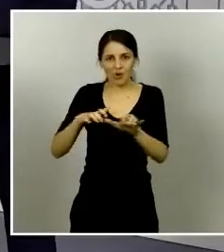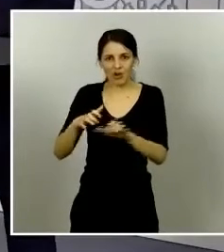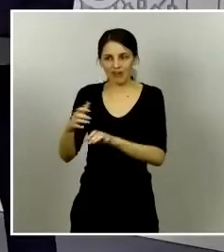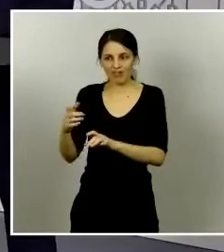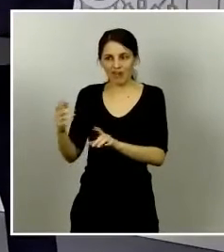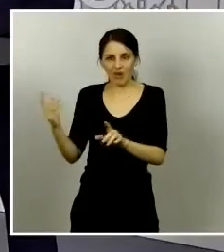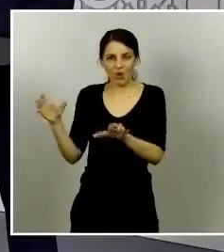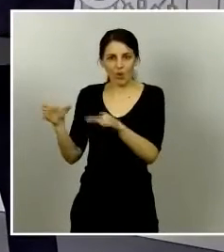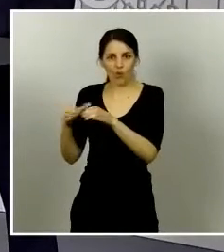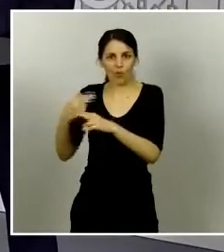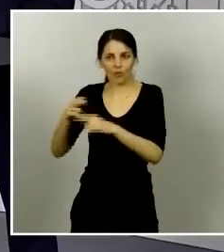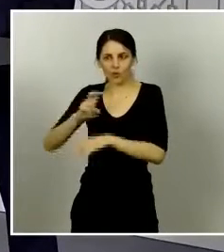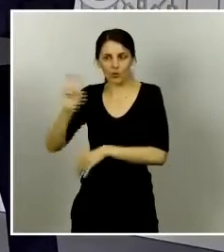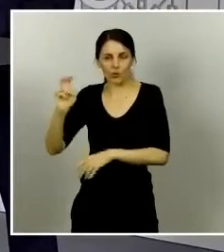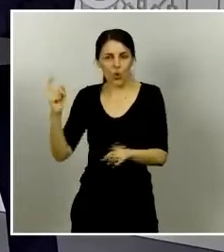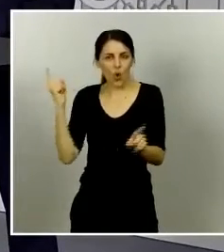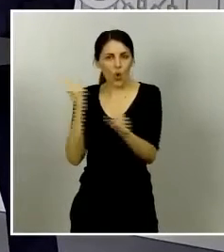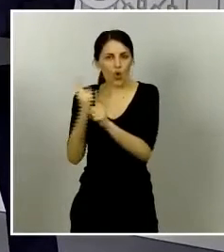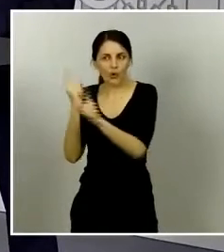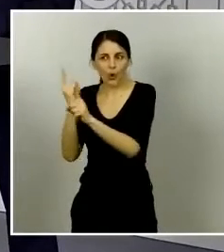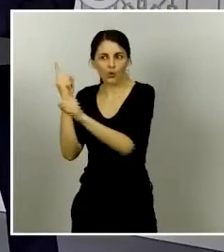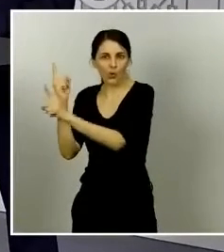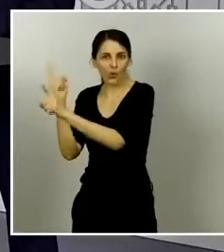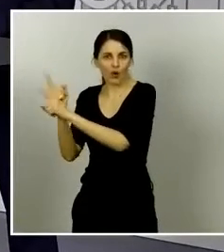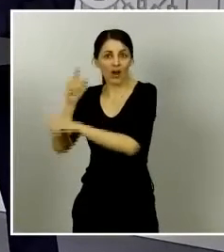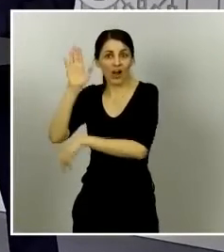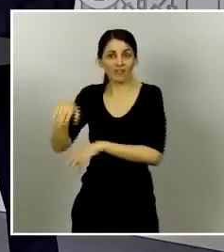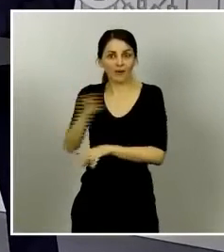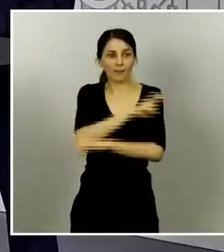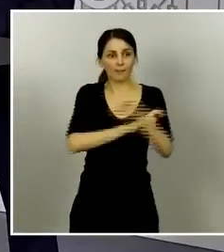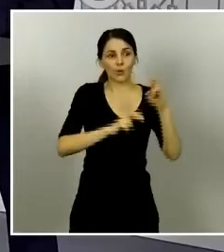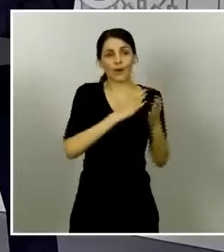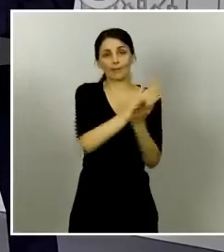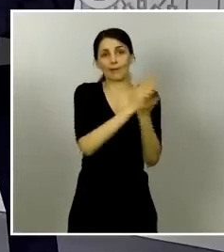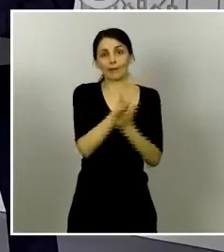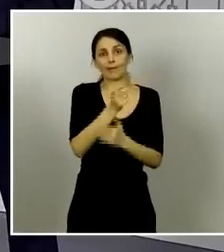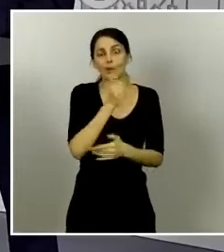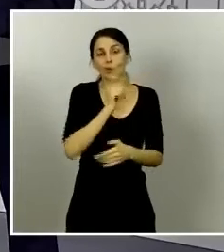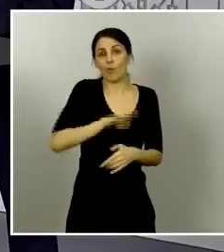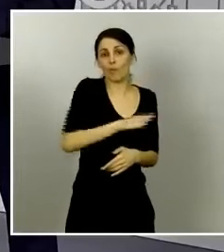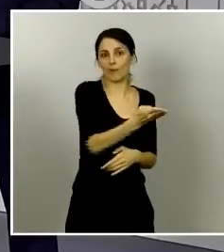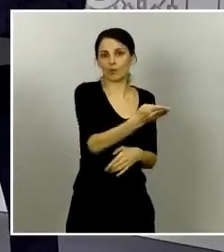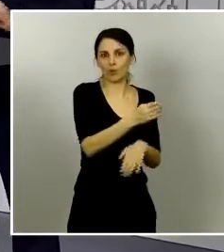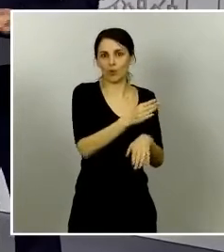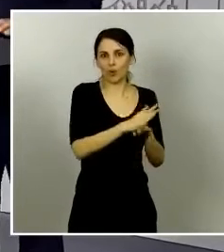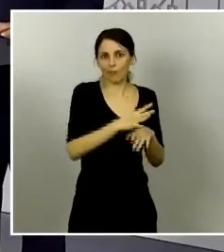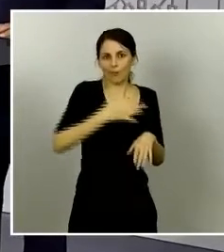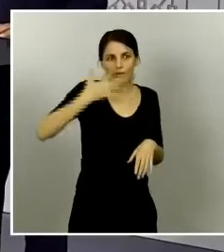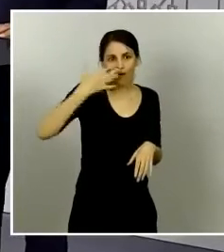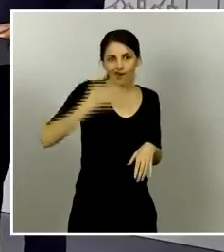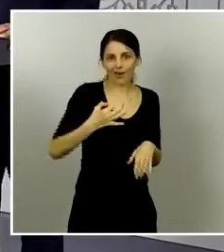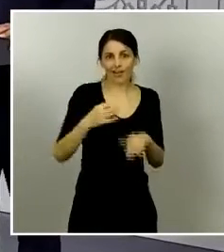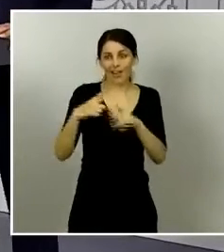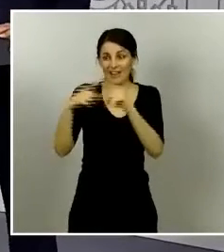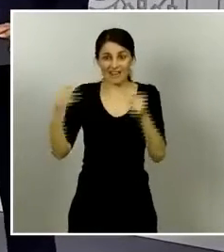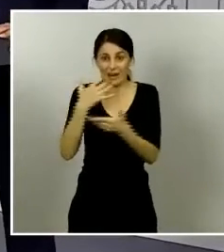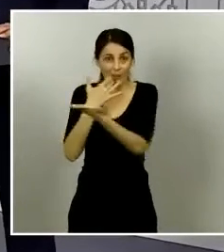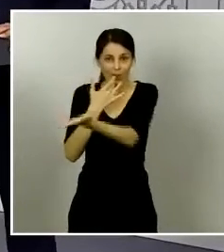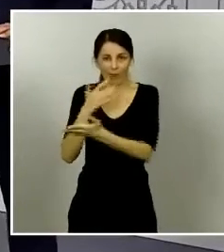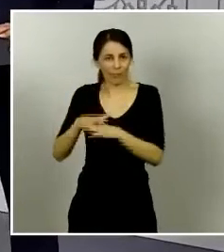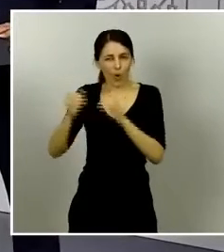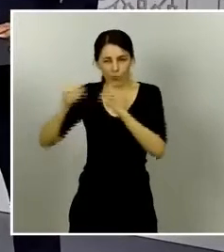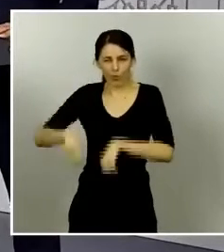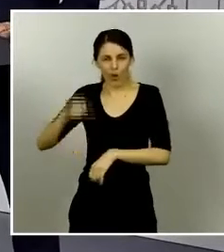socios le han dado la espalda y, por tanto, ha tenido que buscarse alternativas para asegurarse los